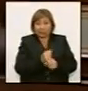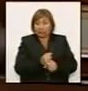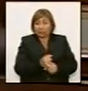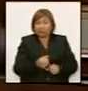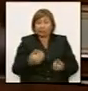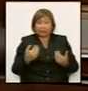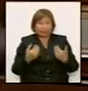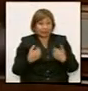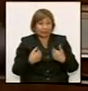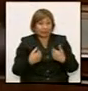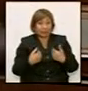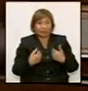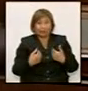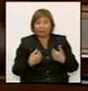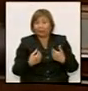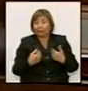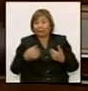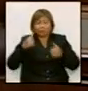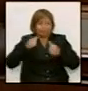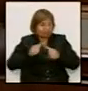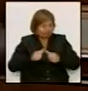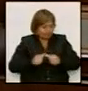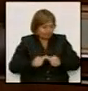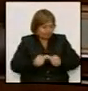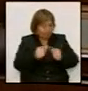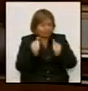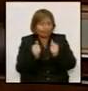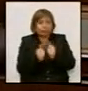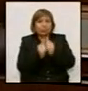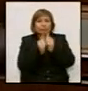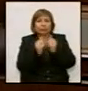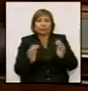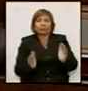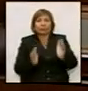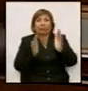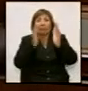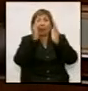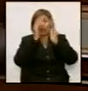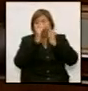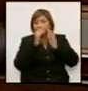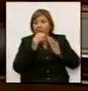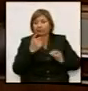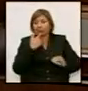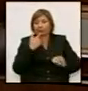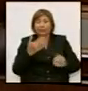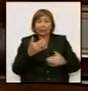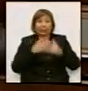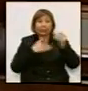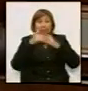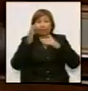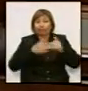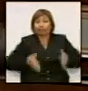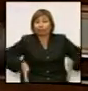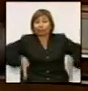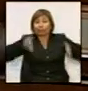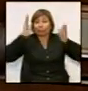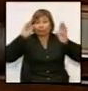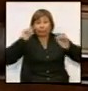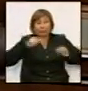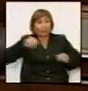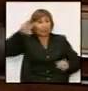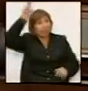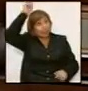quedarían habitando de por vida el palacio que se había construido ese